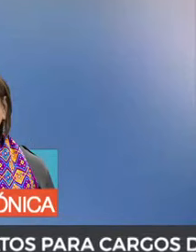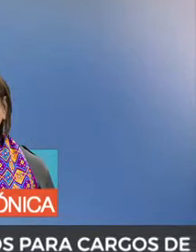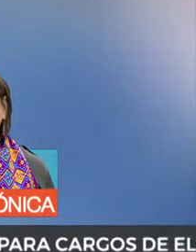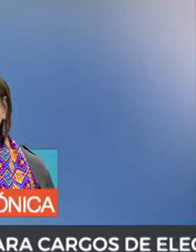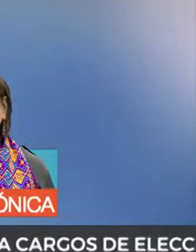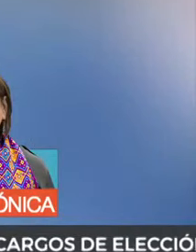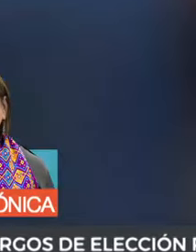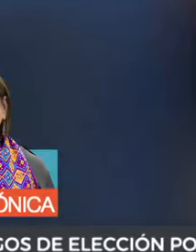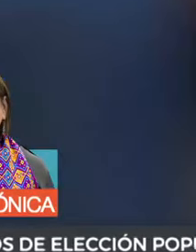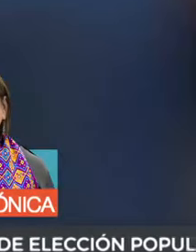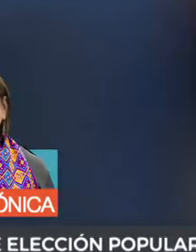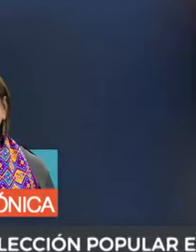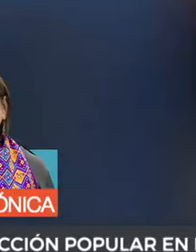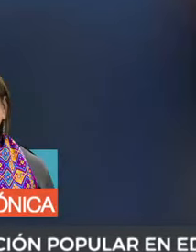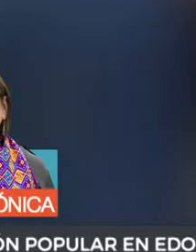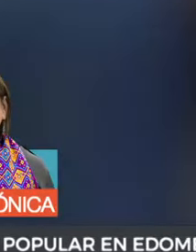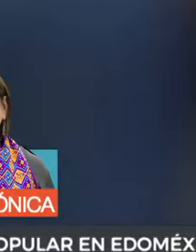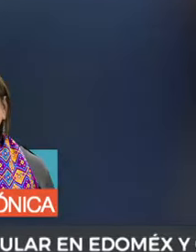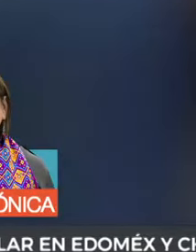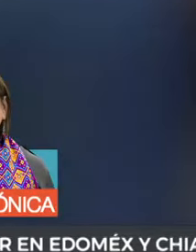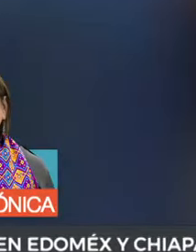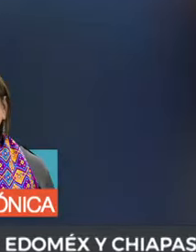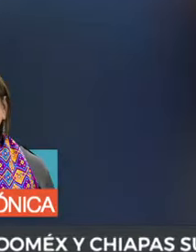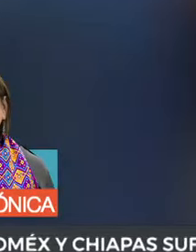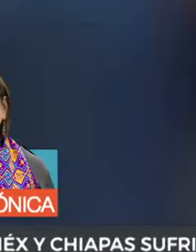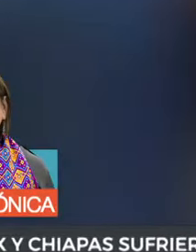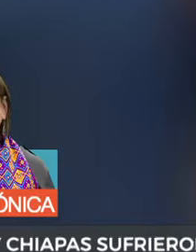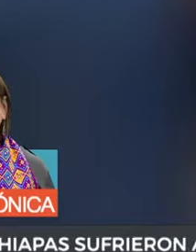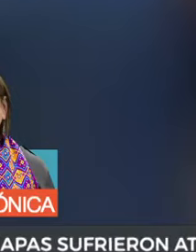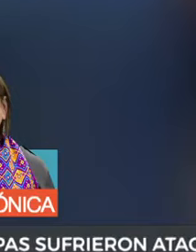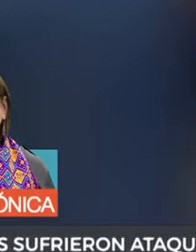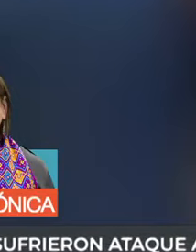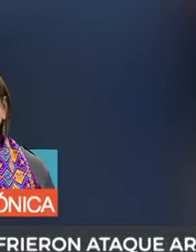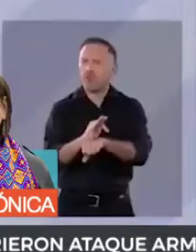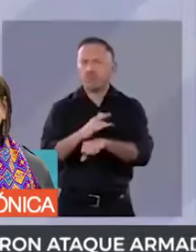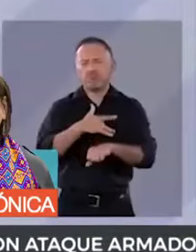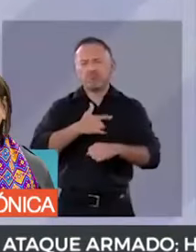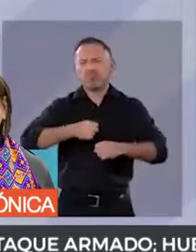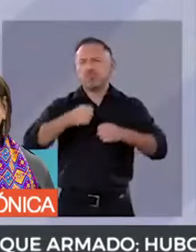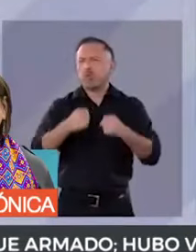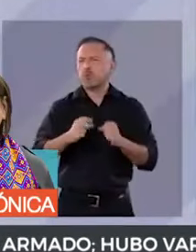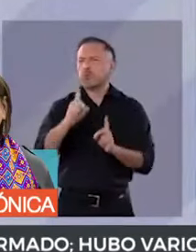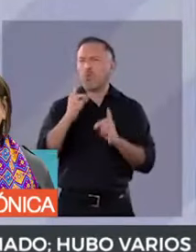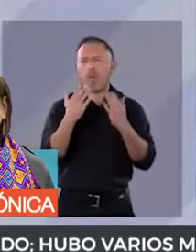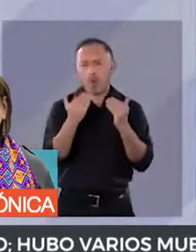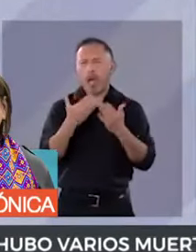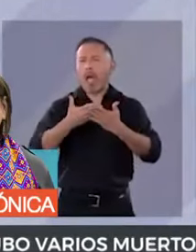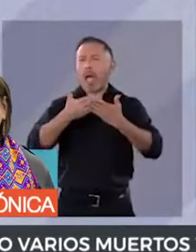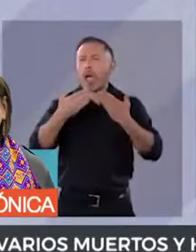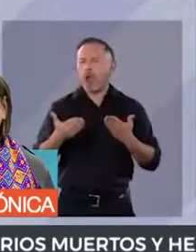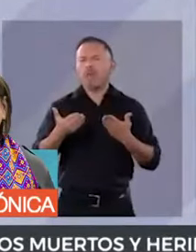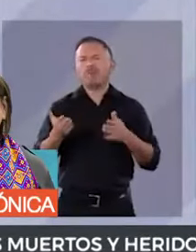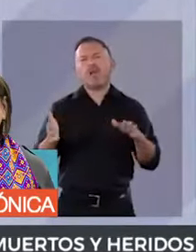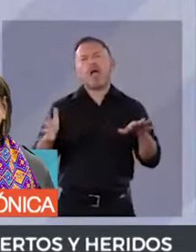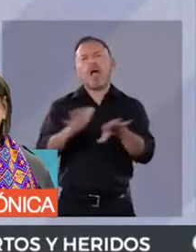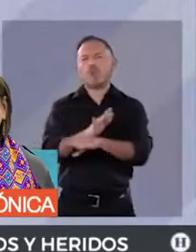SAT, la cantidad de pérdidas por barriles de petróleo que han entrado de manera ilegal. O sea, si tú ves el